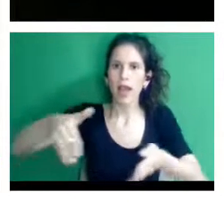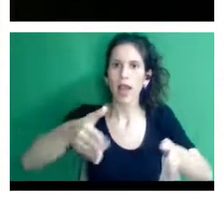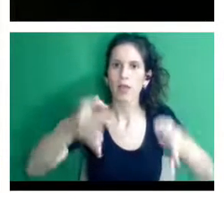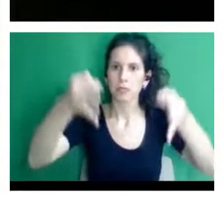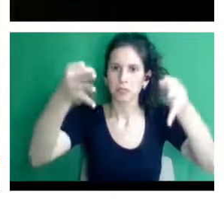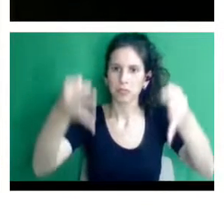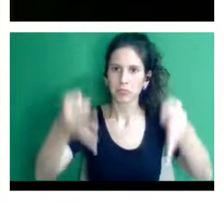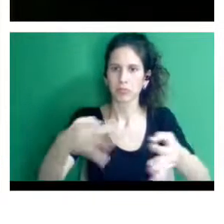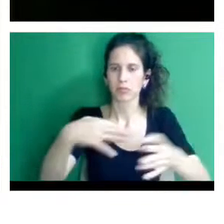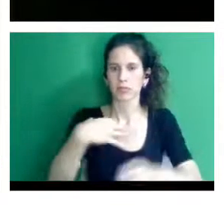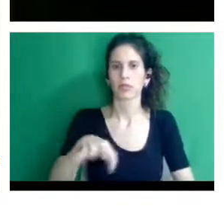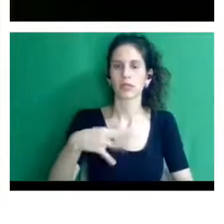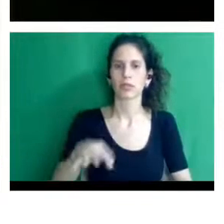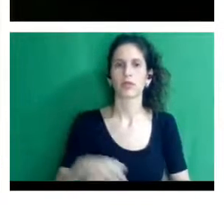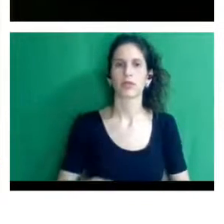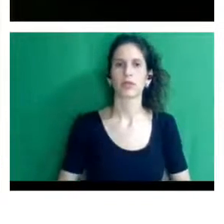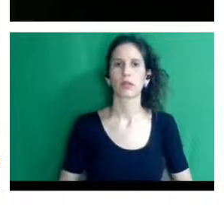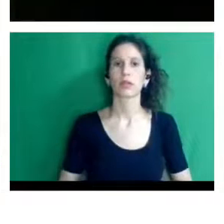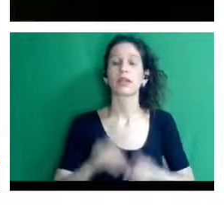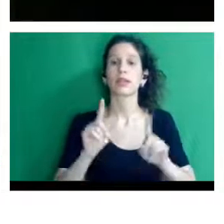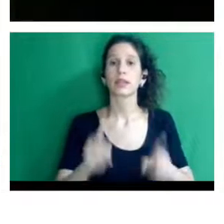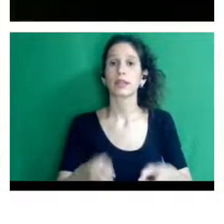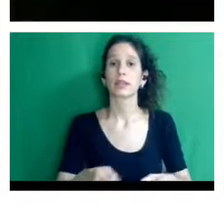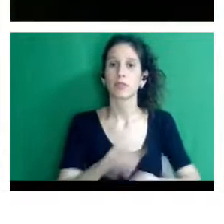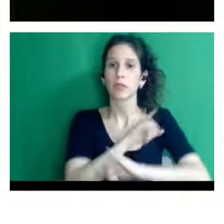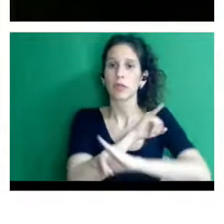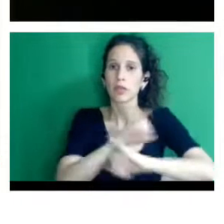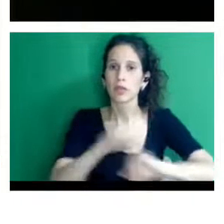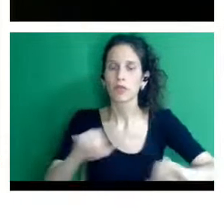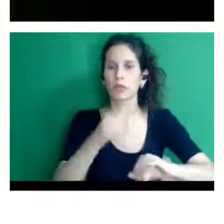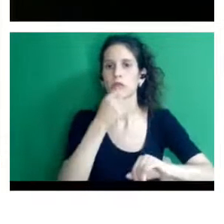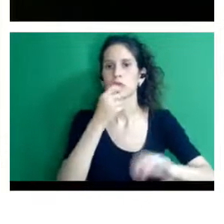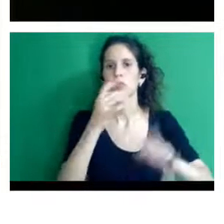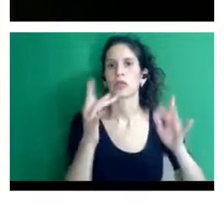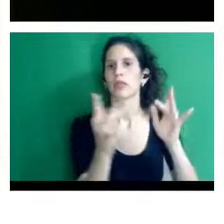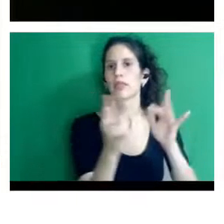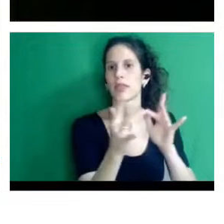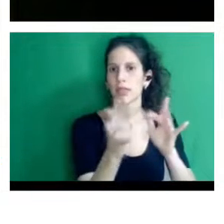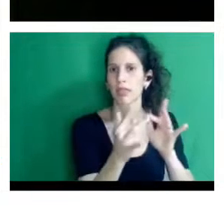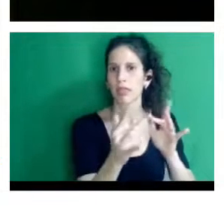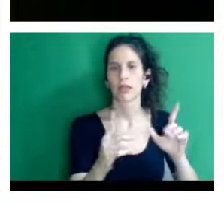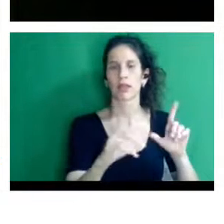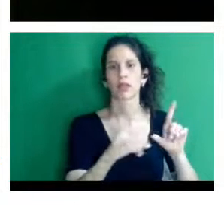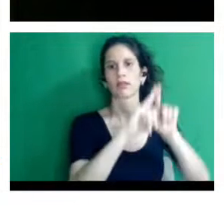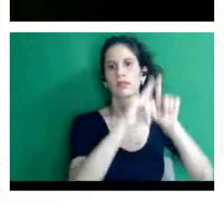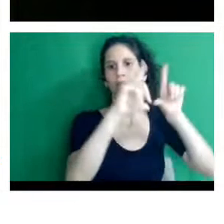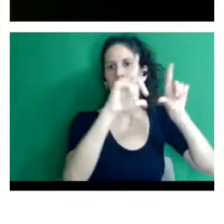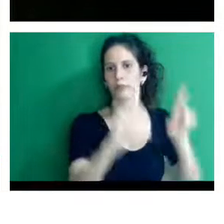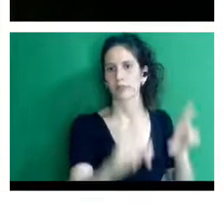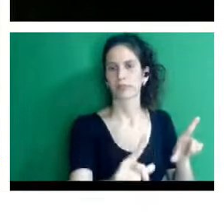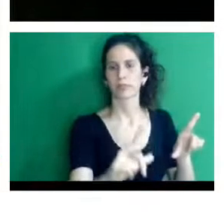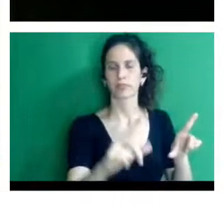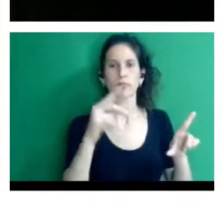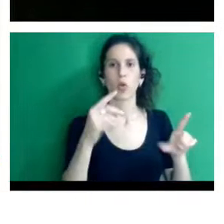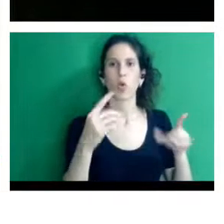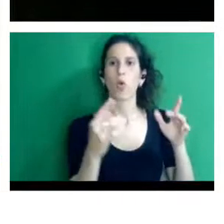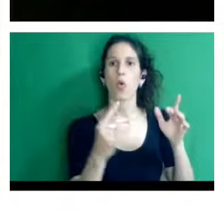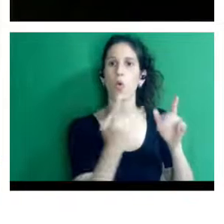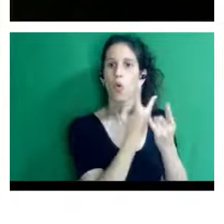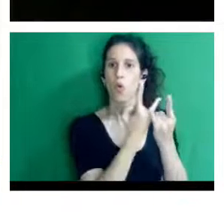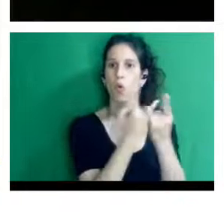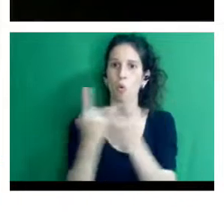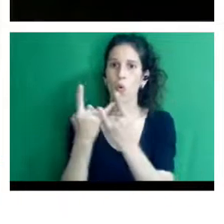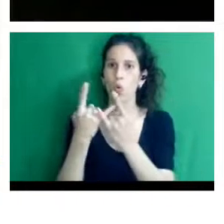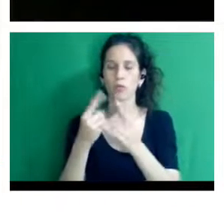como publicaciones impresas y de sitio web será entregada en formatos accesibles. Todas las áreas de funcionamiento de los